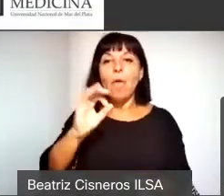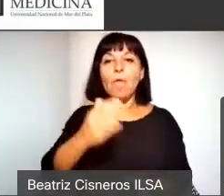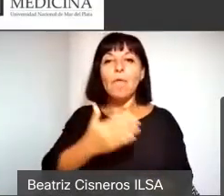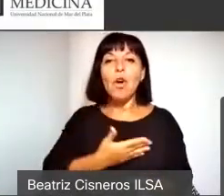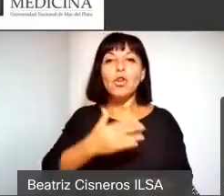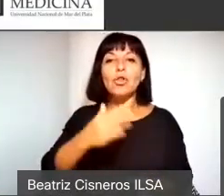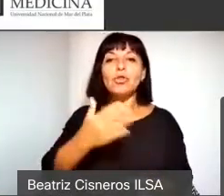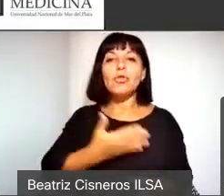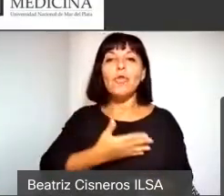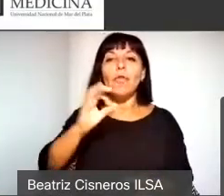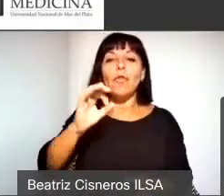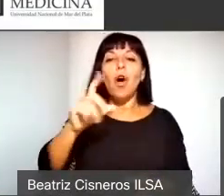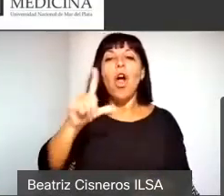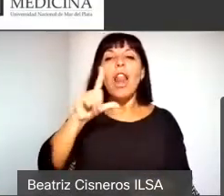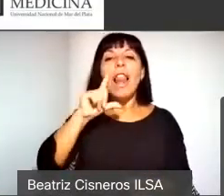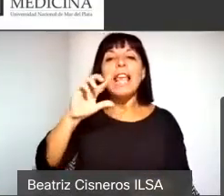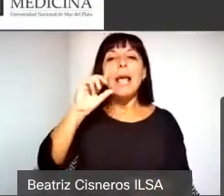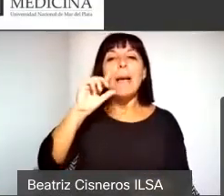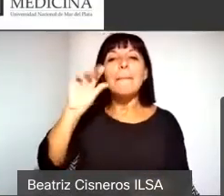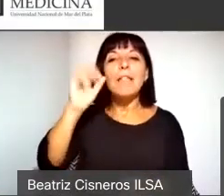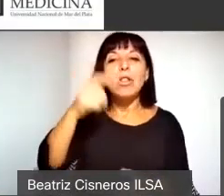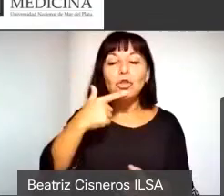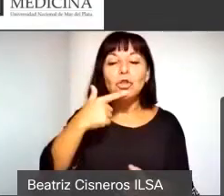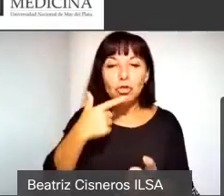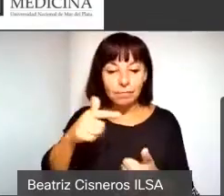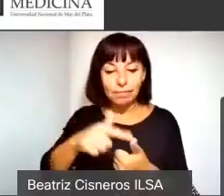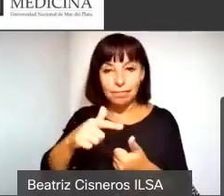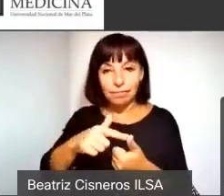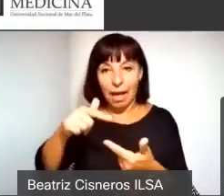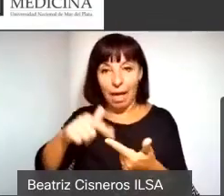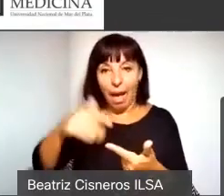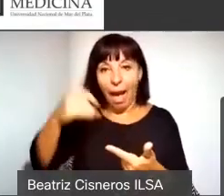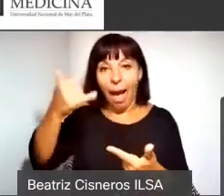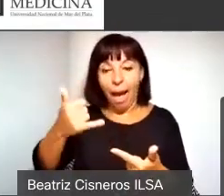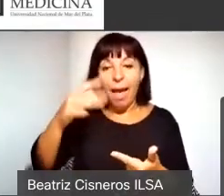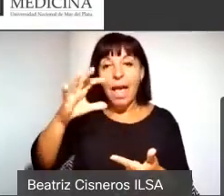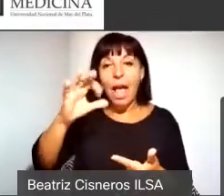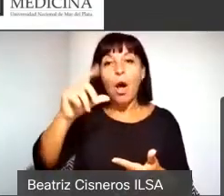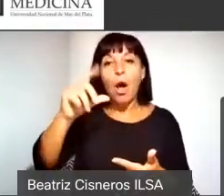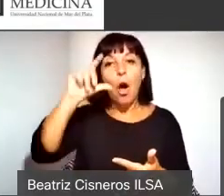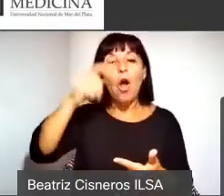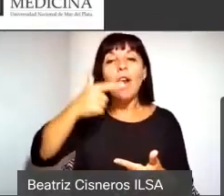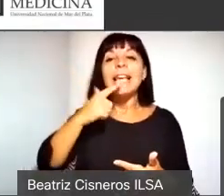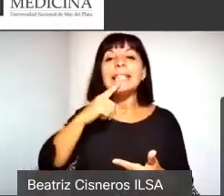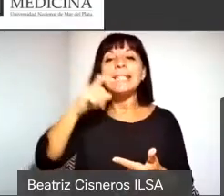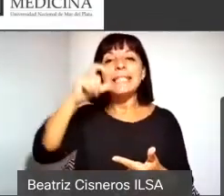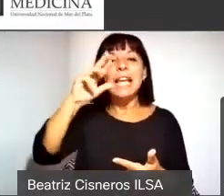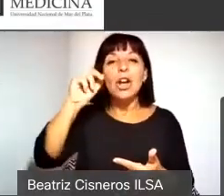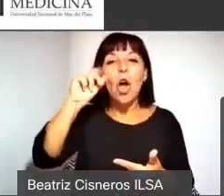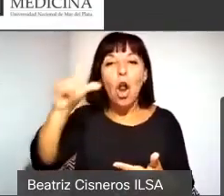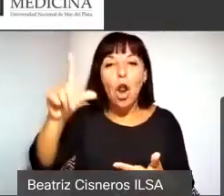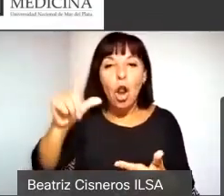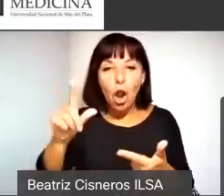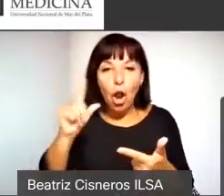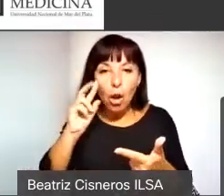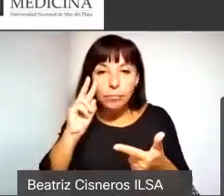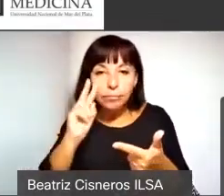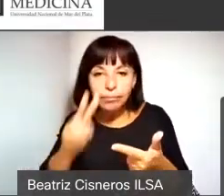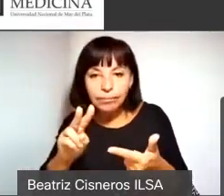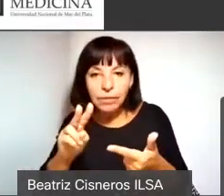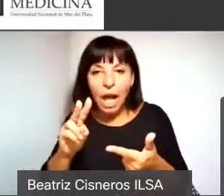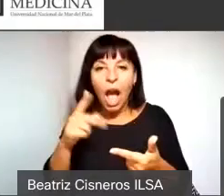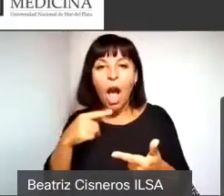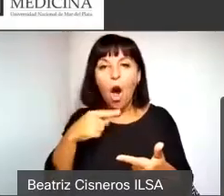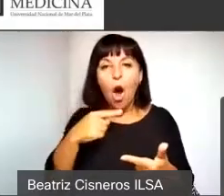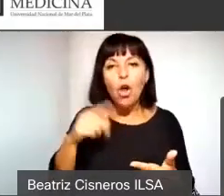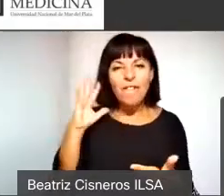presentes en la membrana plasmática. También hay colesterol, que lo voy a señalar aquí, que se ve de color violeta. ¿Cuál es la función del